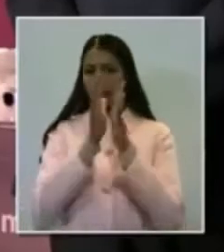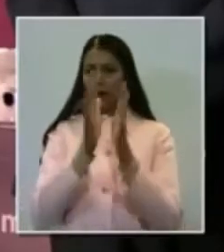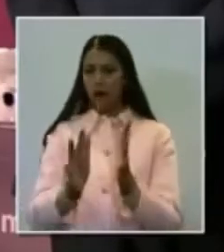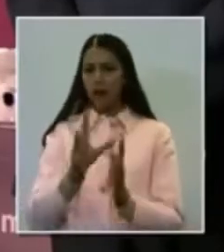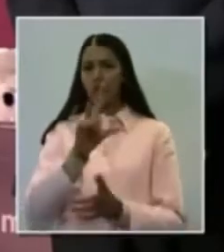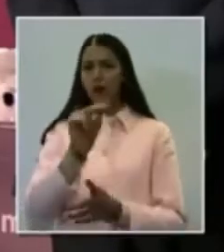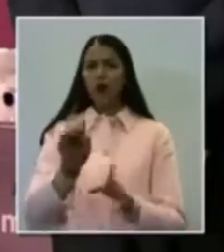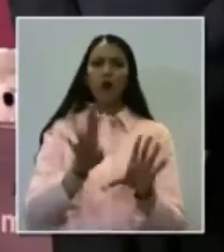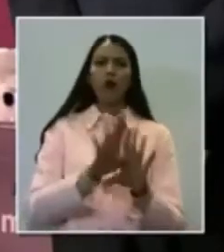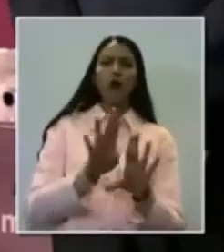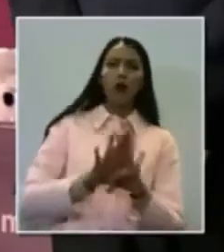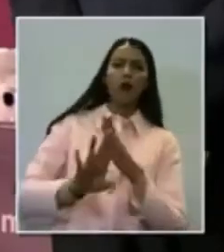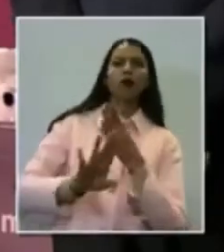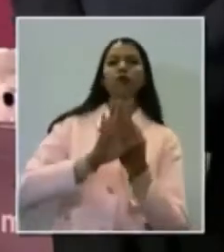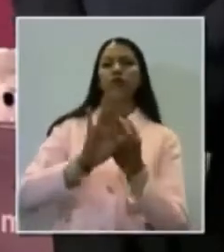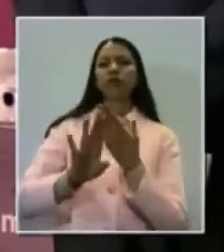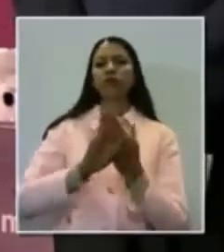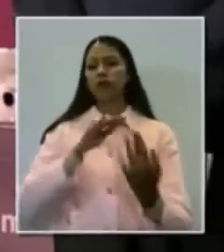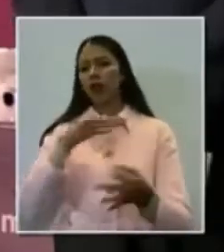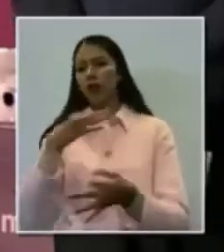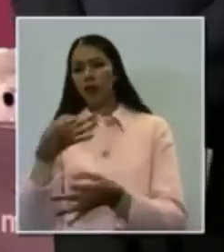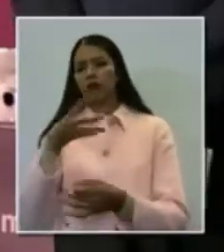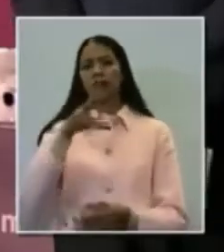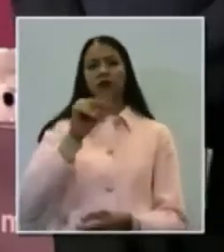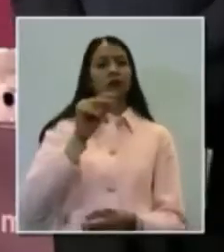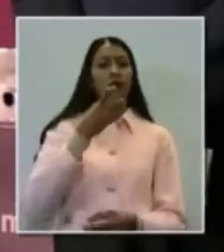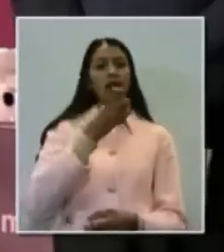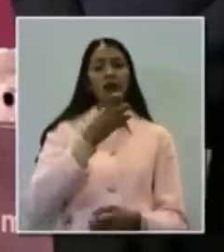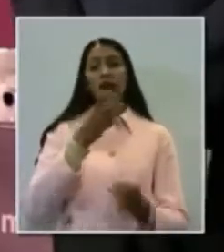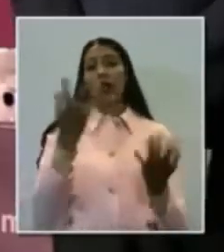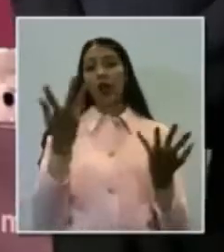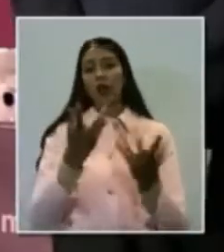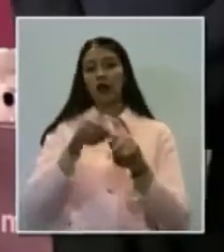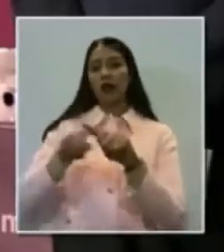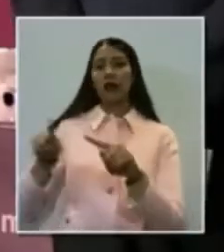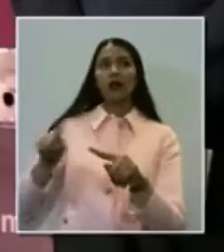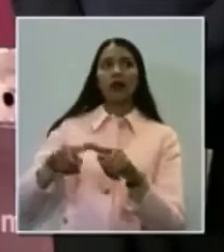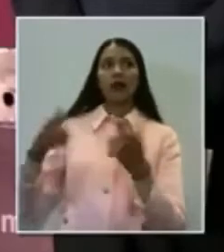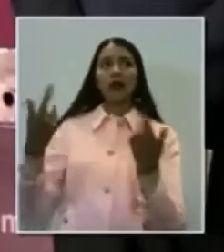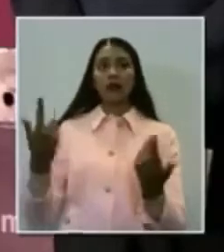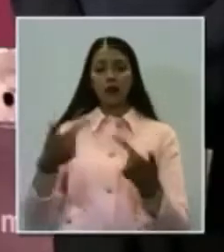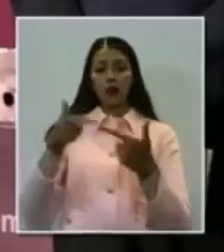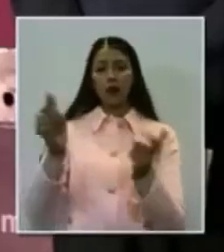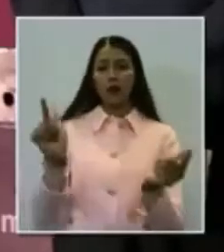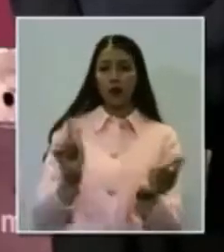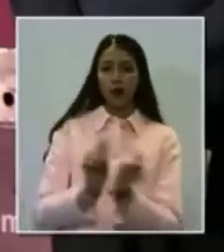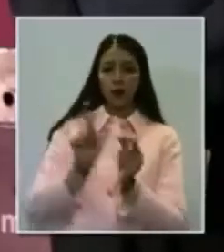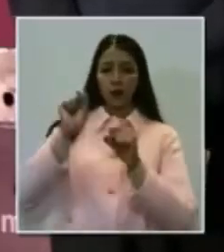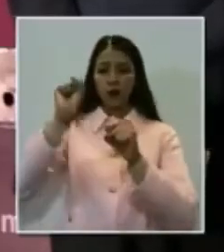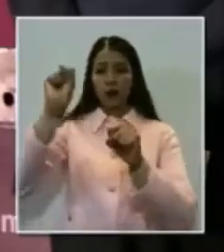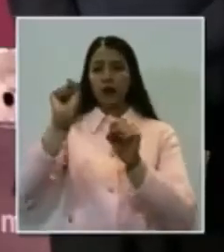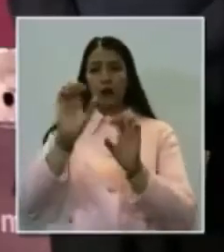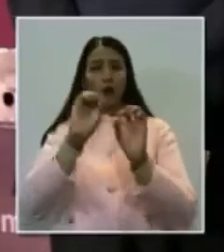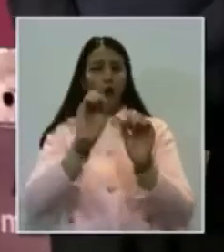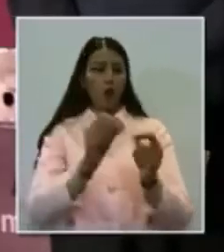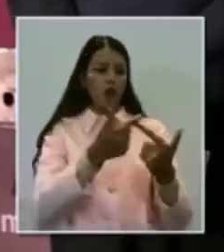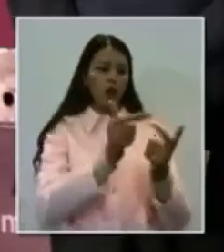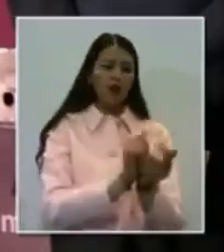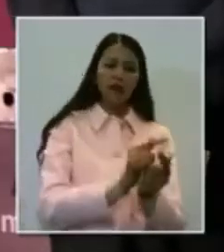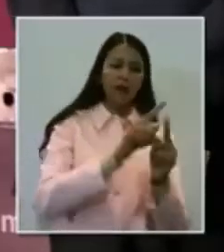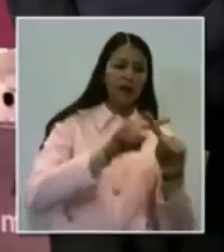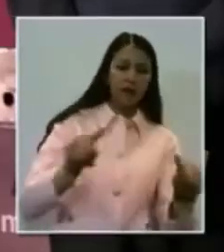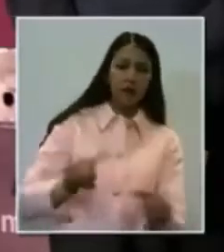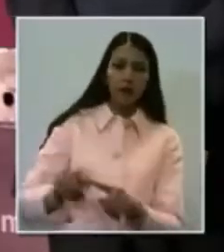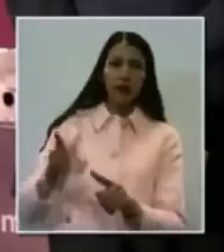chantajes y aquellas amenazas que hacen las diferentes expresiones sindicales o cualquier grupo que